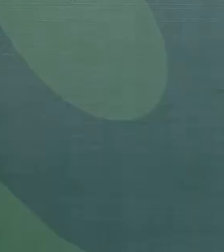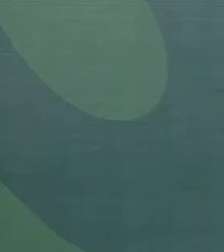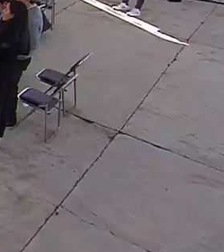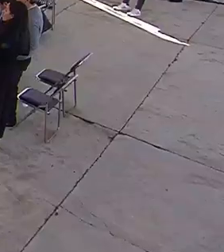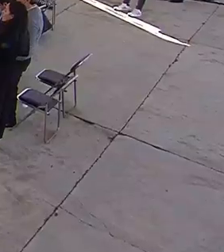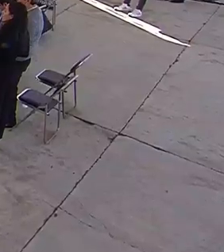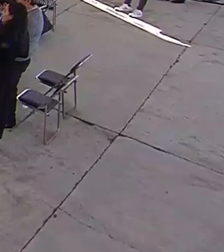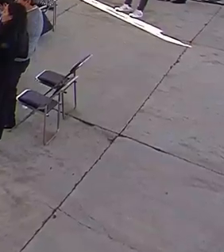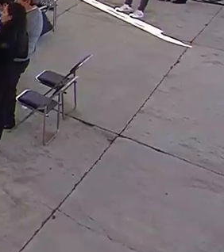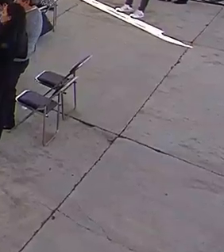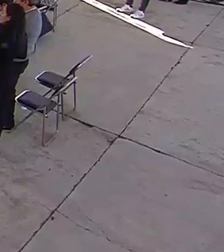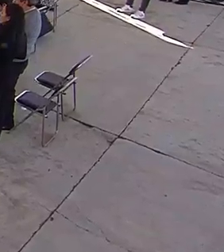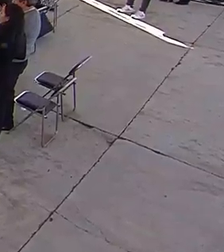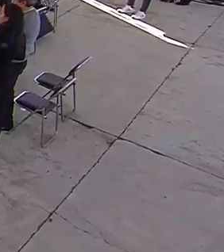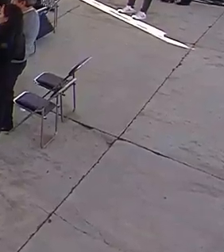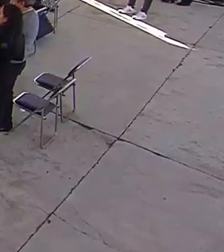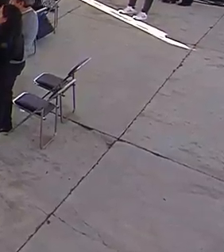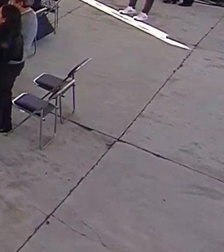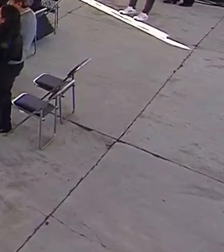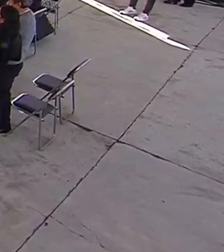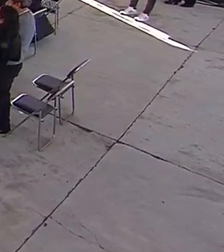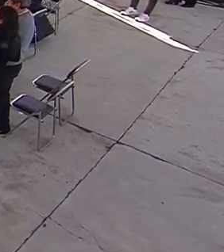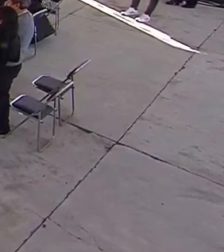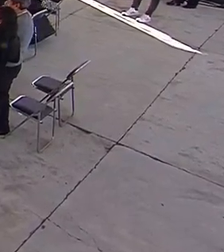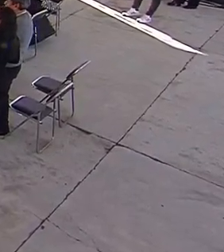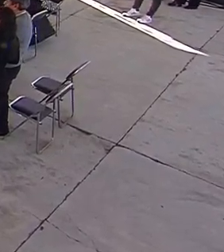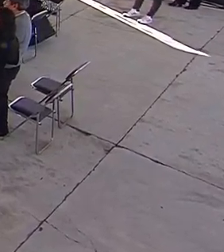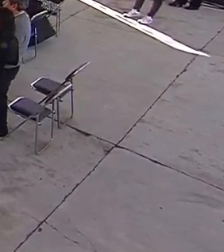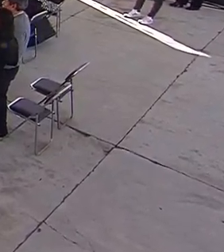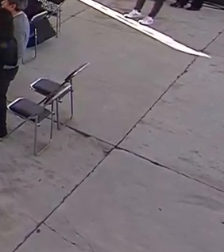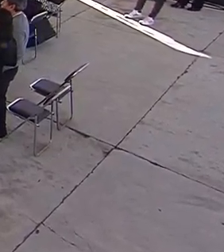no es nada personal